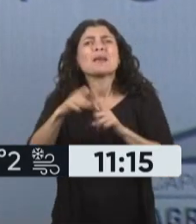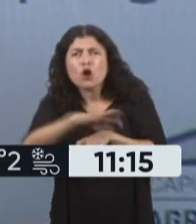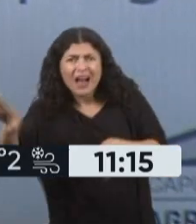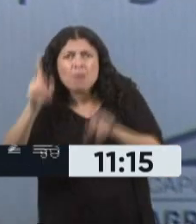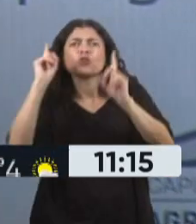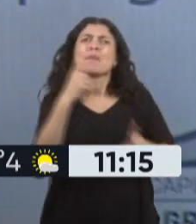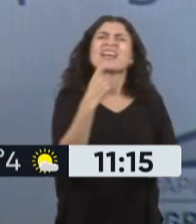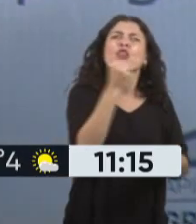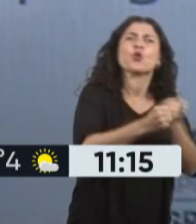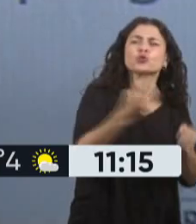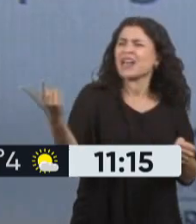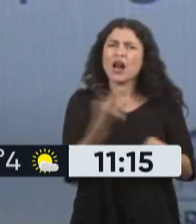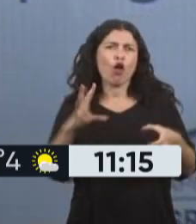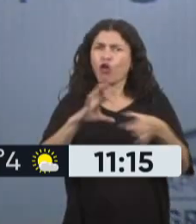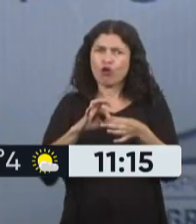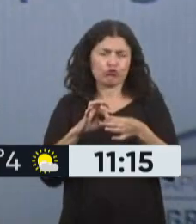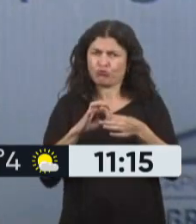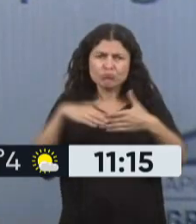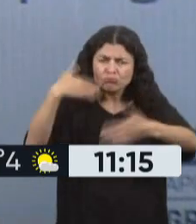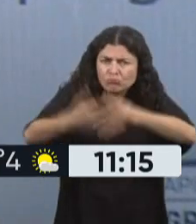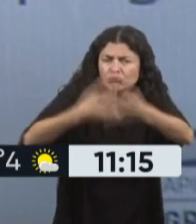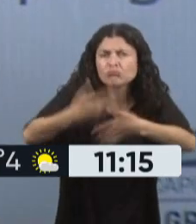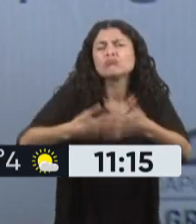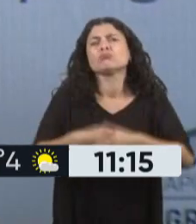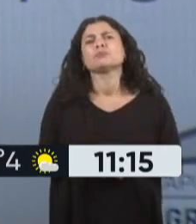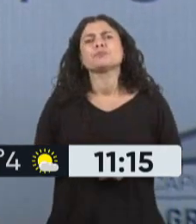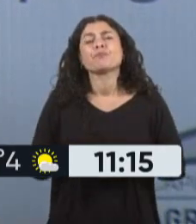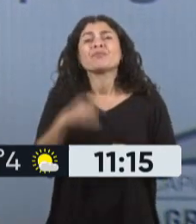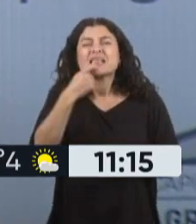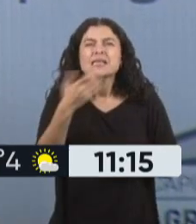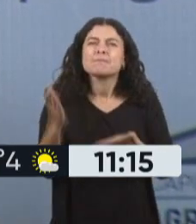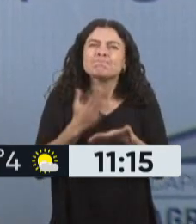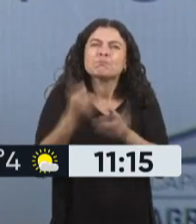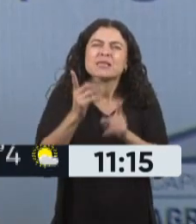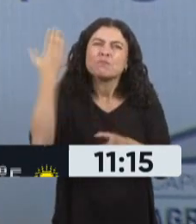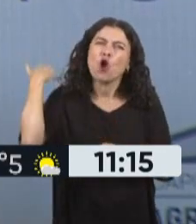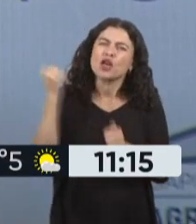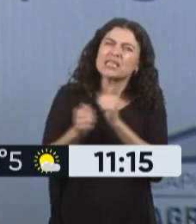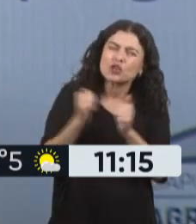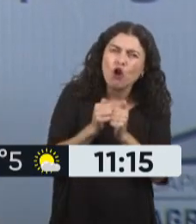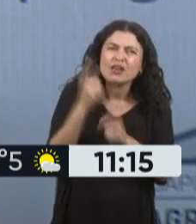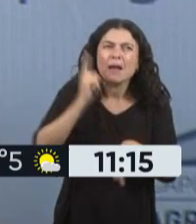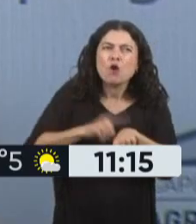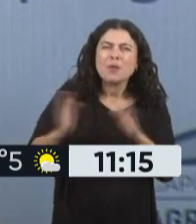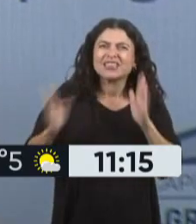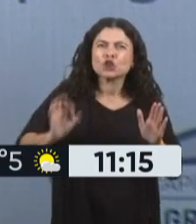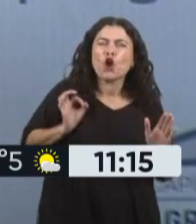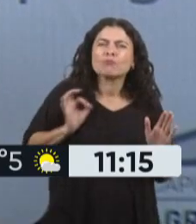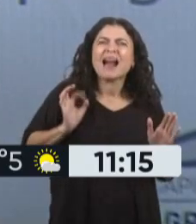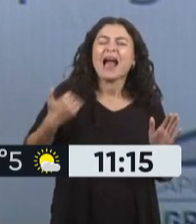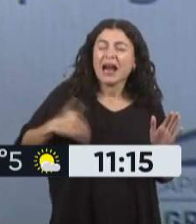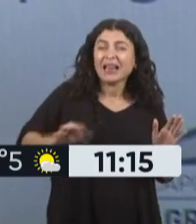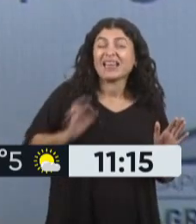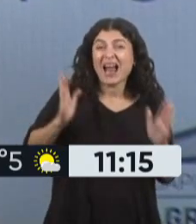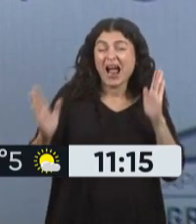lo mismo aplica para todo el desarrollo tecnológico del sector. Si repasamos la historia, el mayor periodo de expansión industrial de la historia